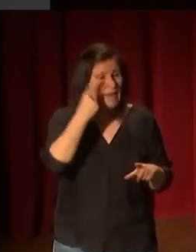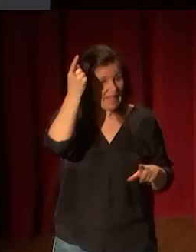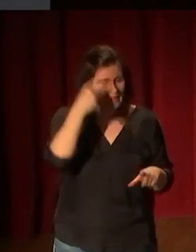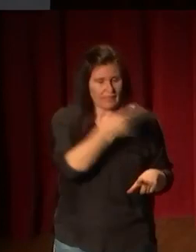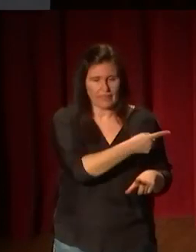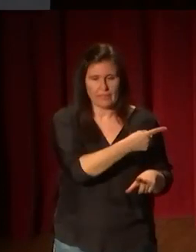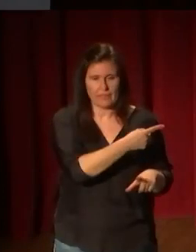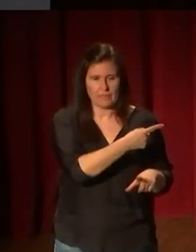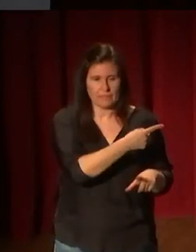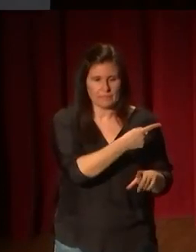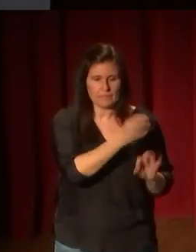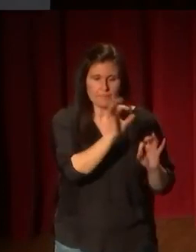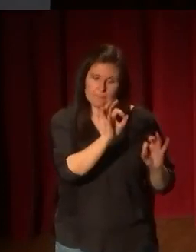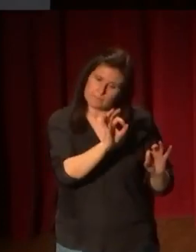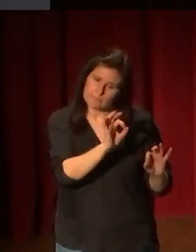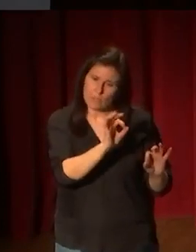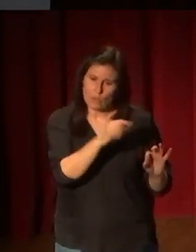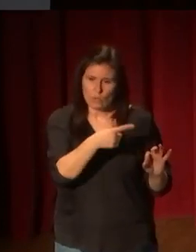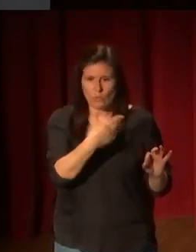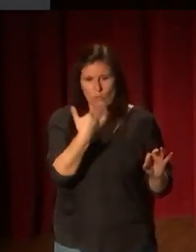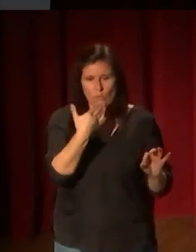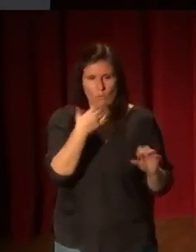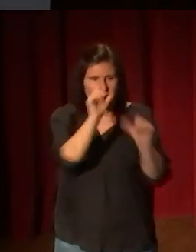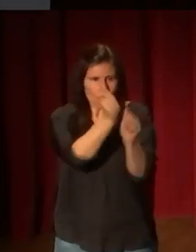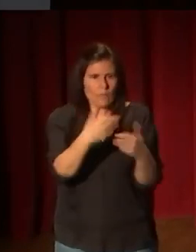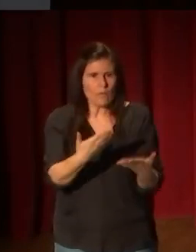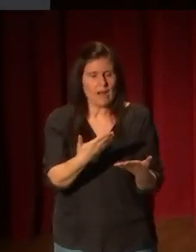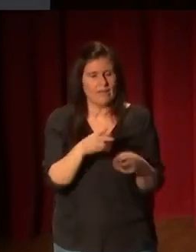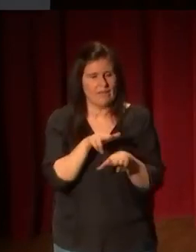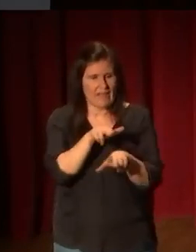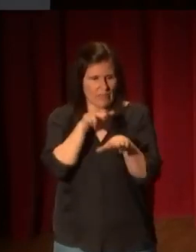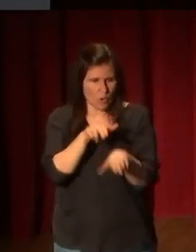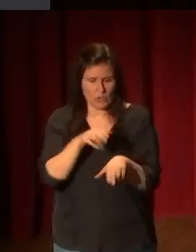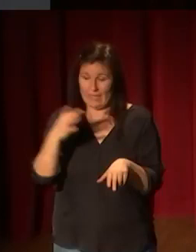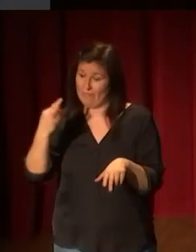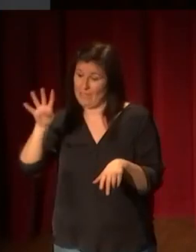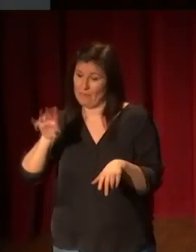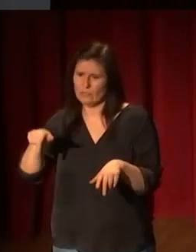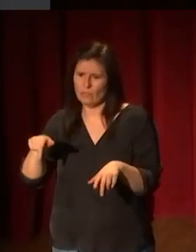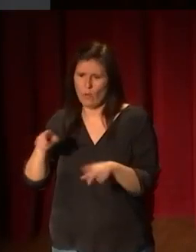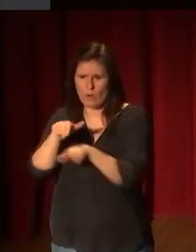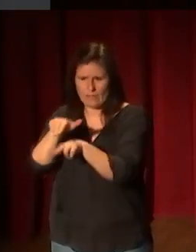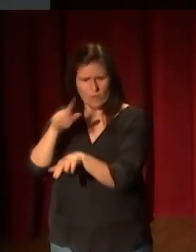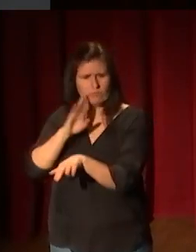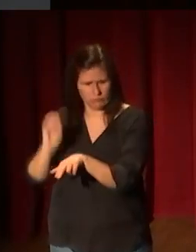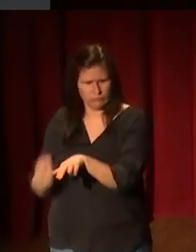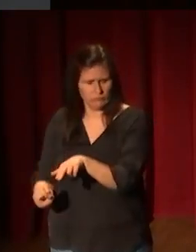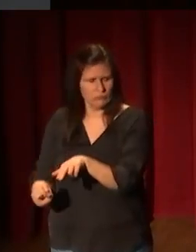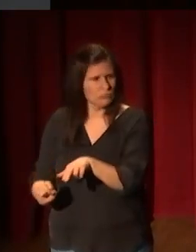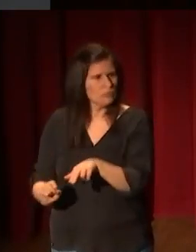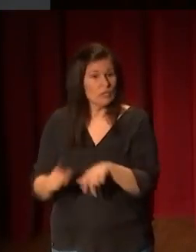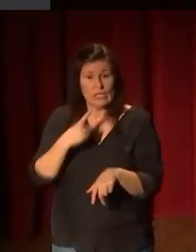una como cazador felipe cuarto fue un extraordinario cazador y de aquí aunque